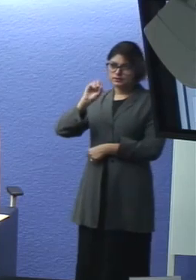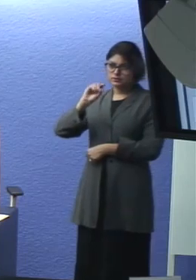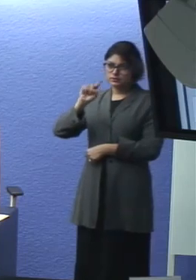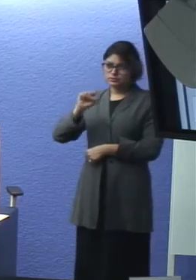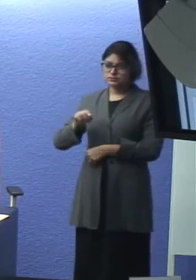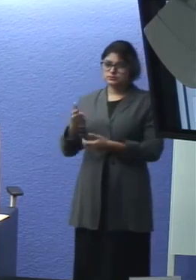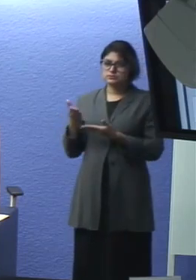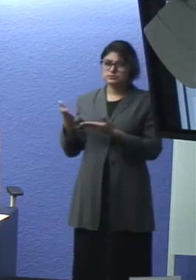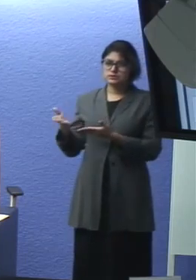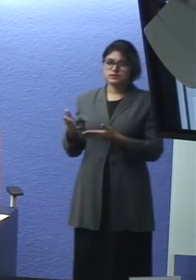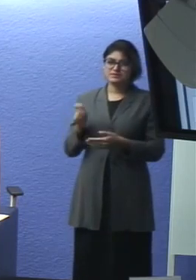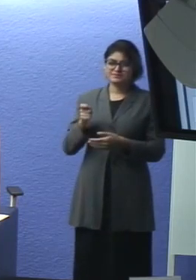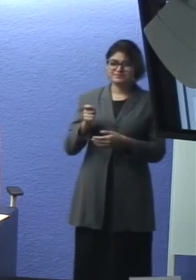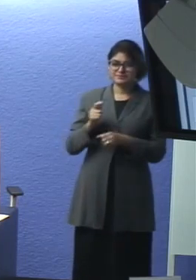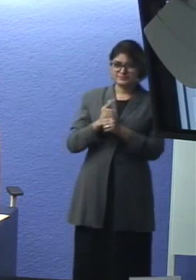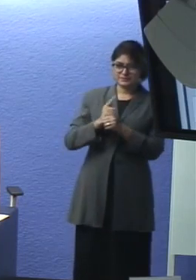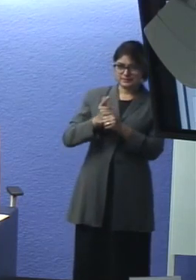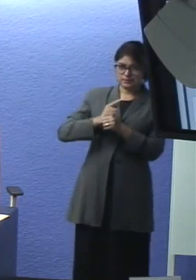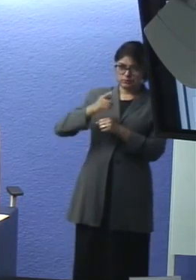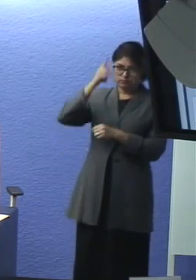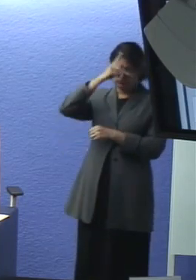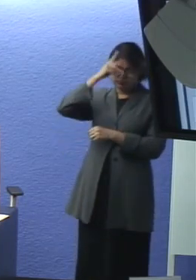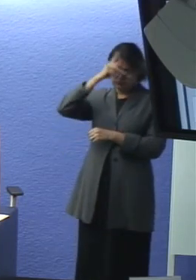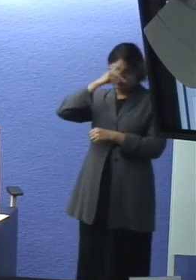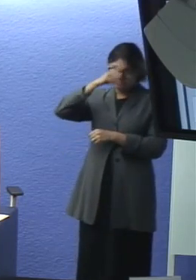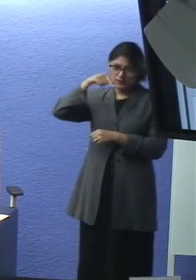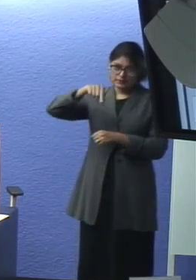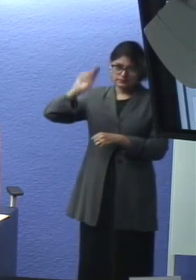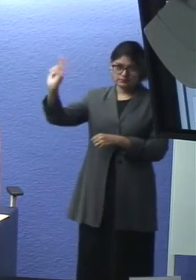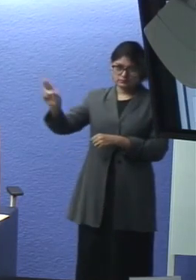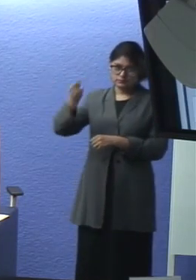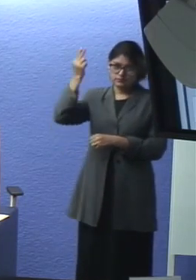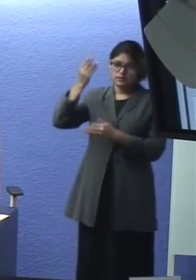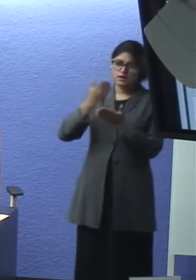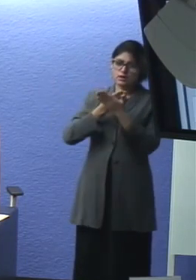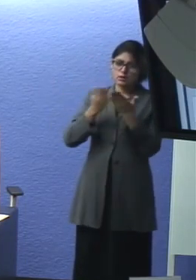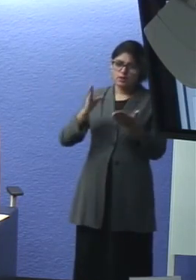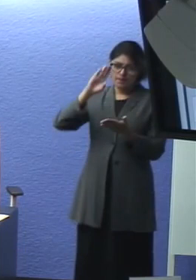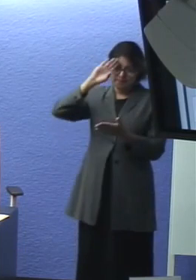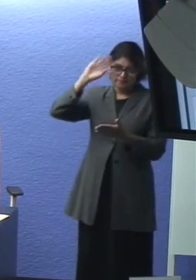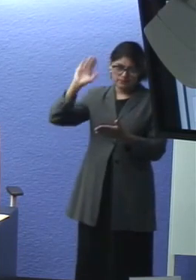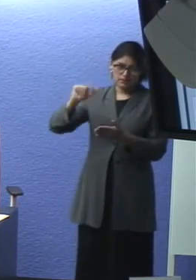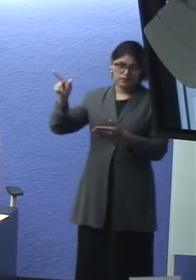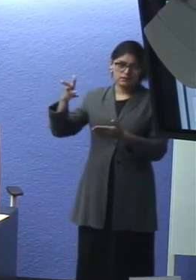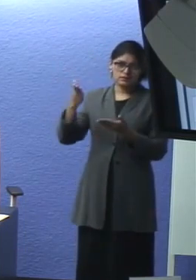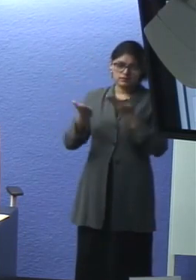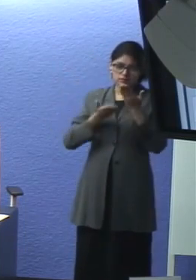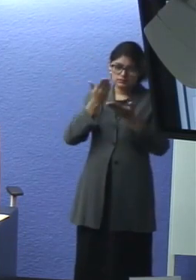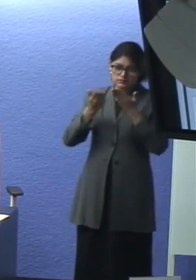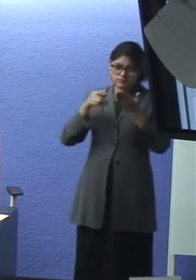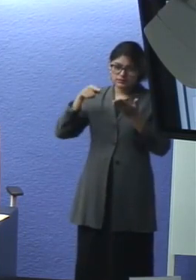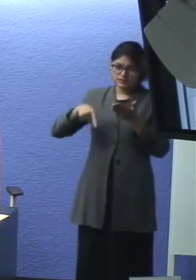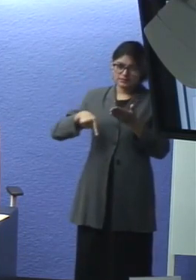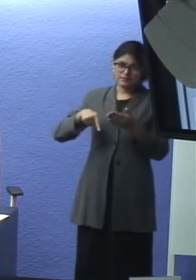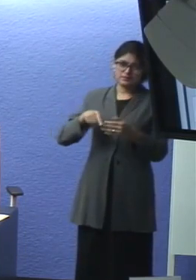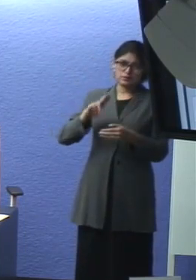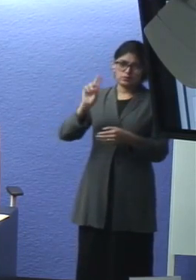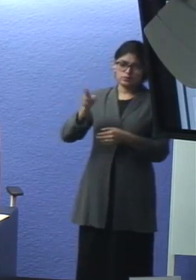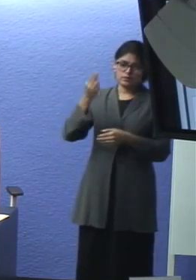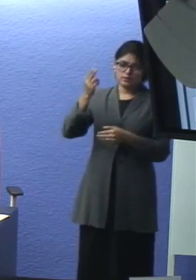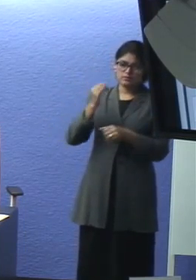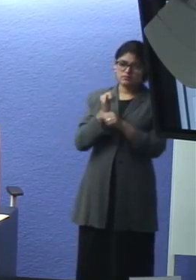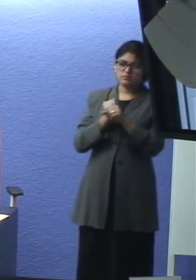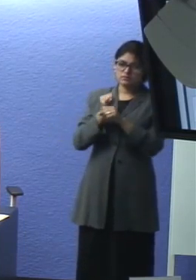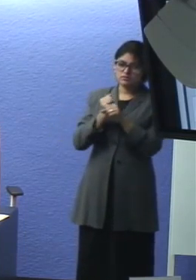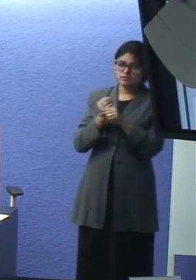Él es licenciado en psicología por la UNAM y actualmente estudia la residencia en la maestría de terapia familiar de la UNAM, donde